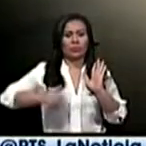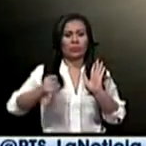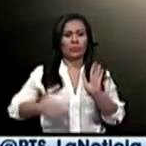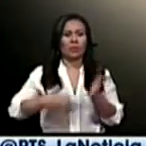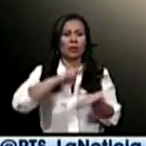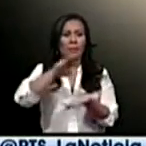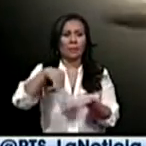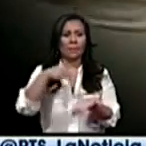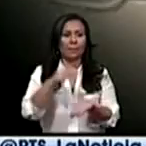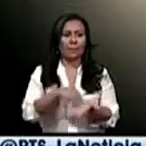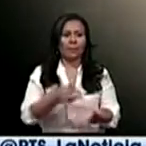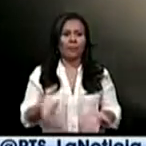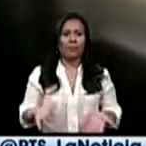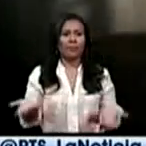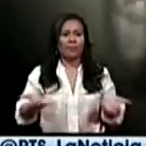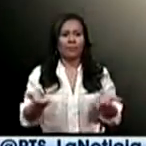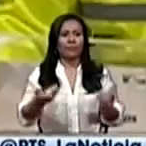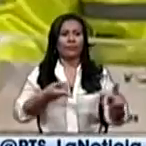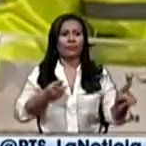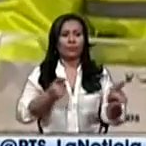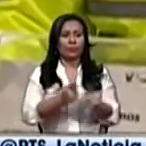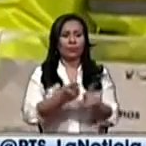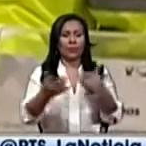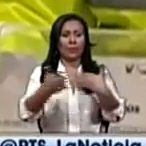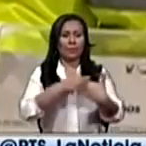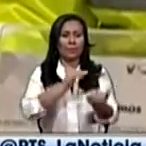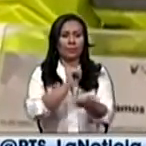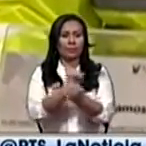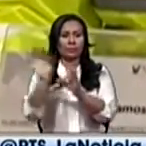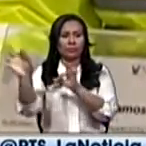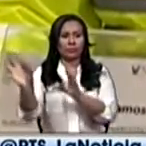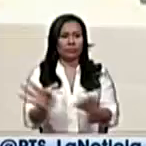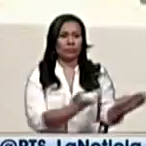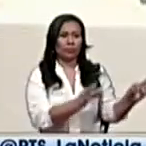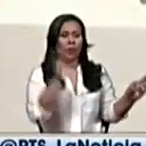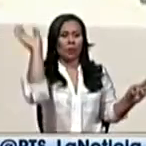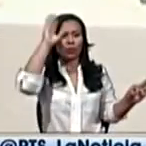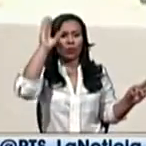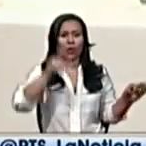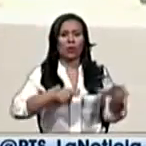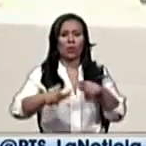donde revocaron la orden de prisión que permitió que busquen salir del país en kit informó iván